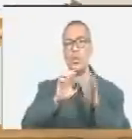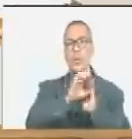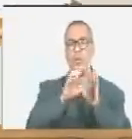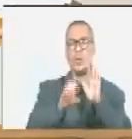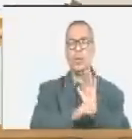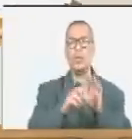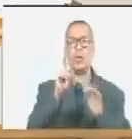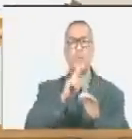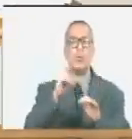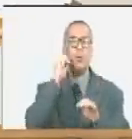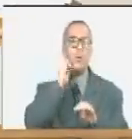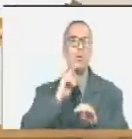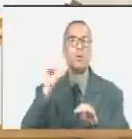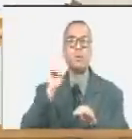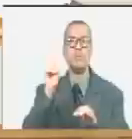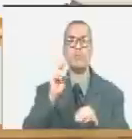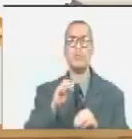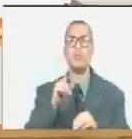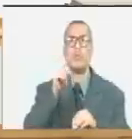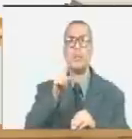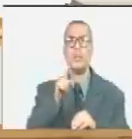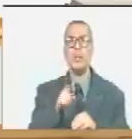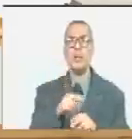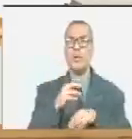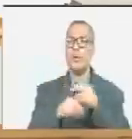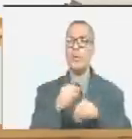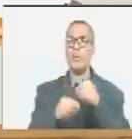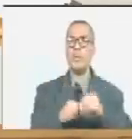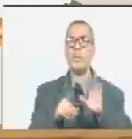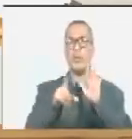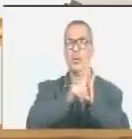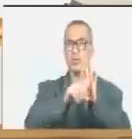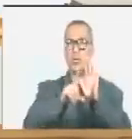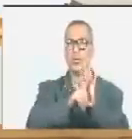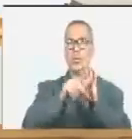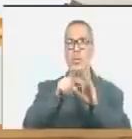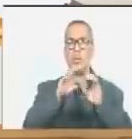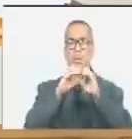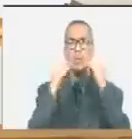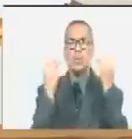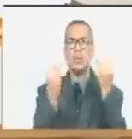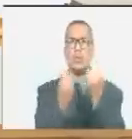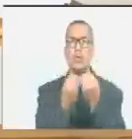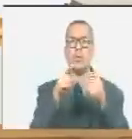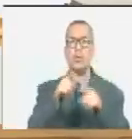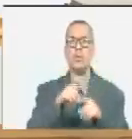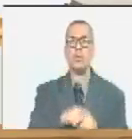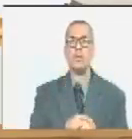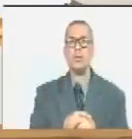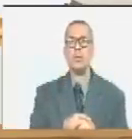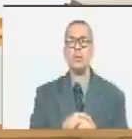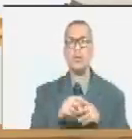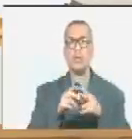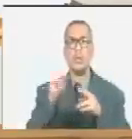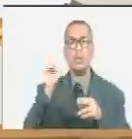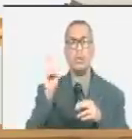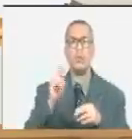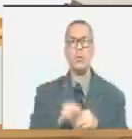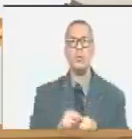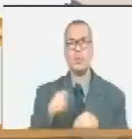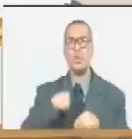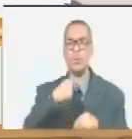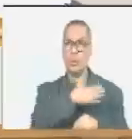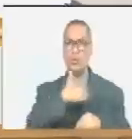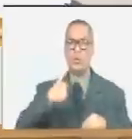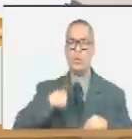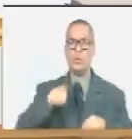de la República Bolivariana de Venezuela referente a las leyes orgánicas de la República. Yo